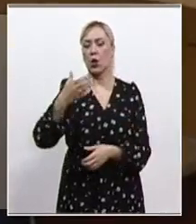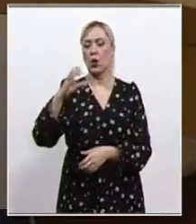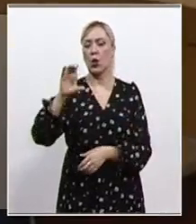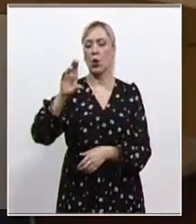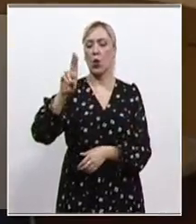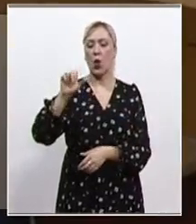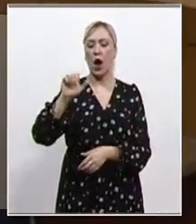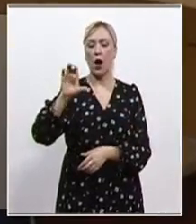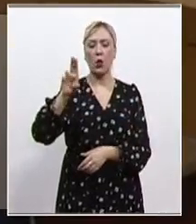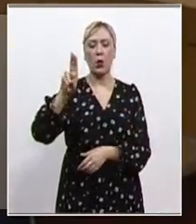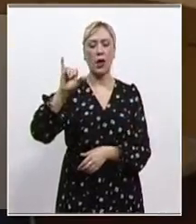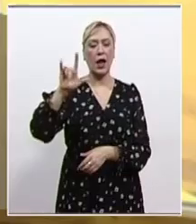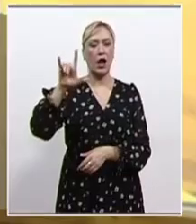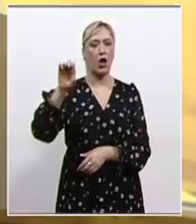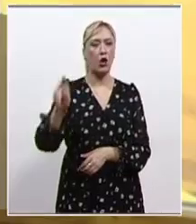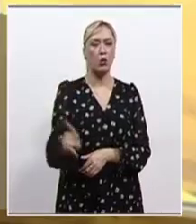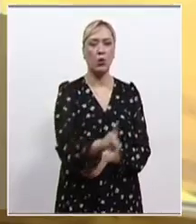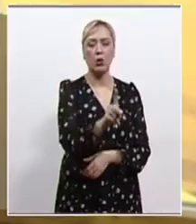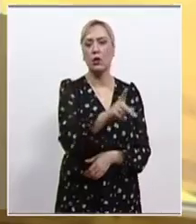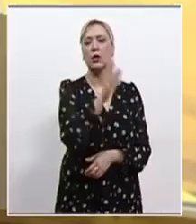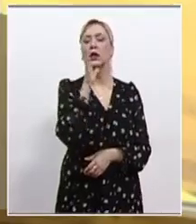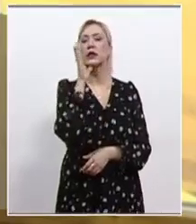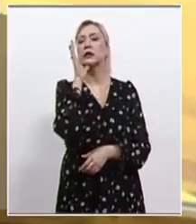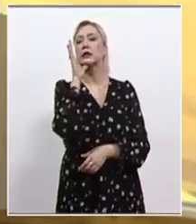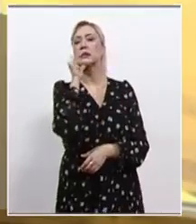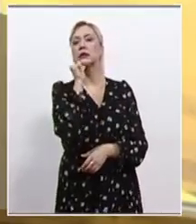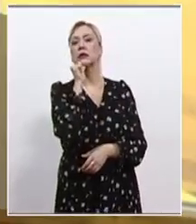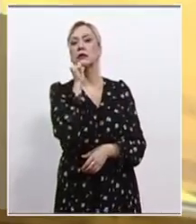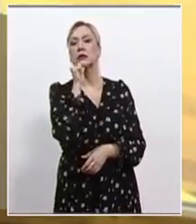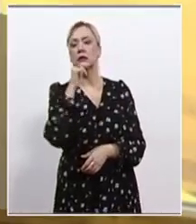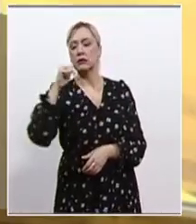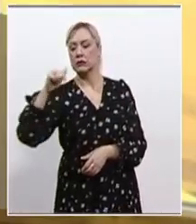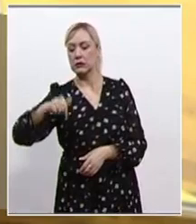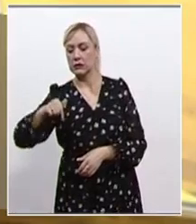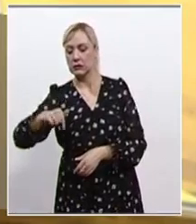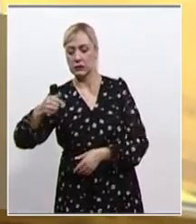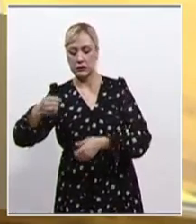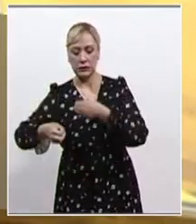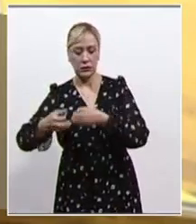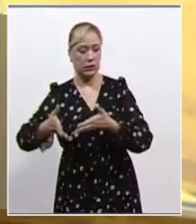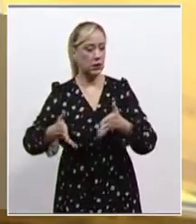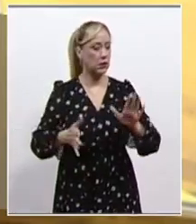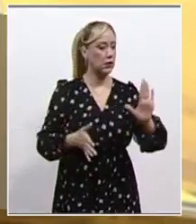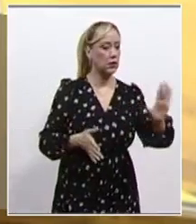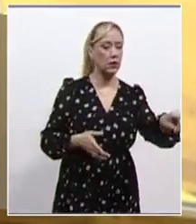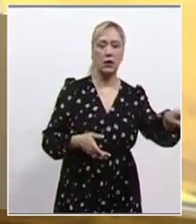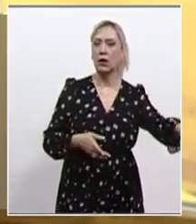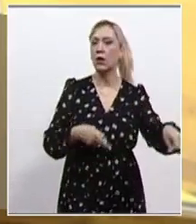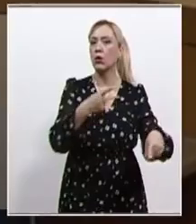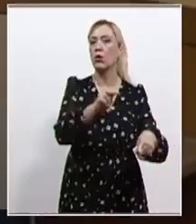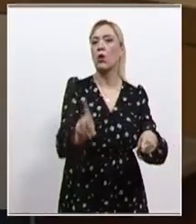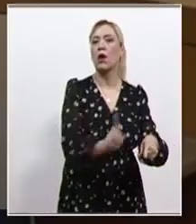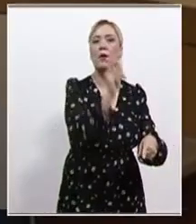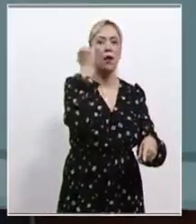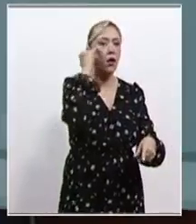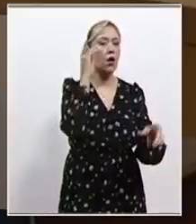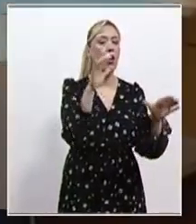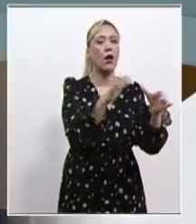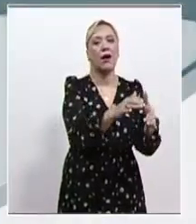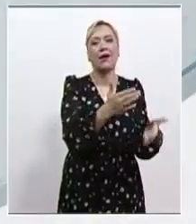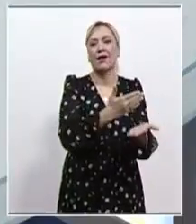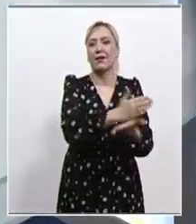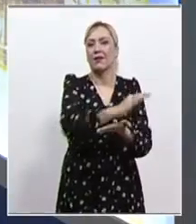no puede ser objeto de control mediante el juicio ciudadano local, ya que no constituye un acto de naturaleza electoral.